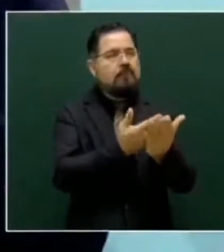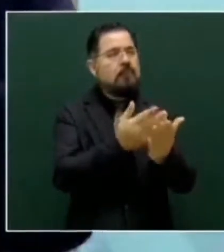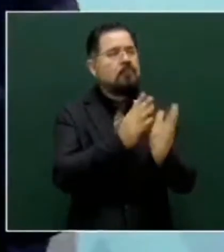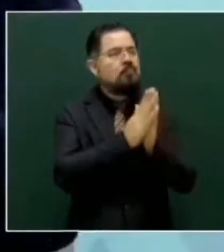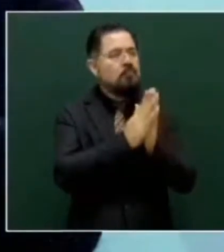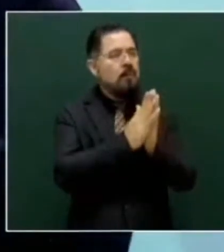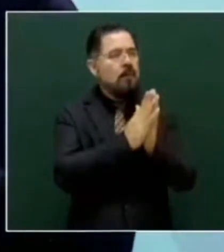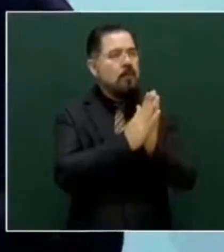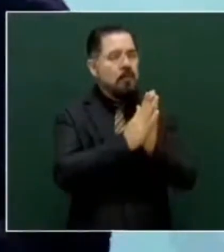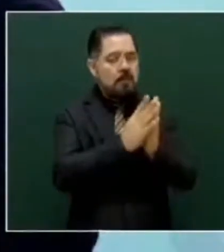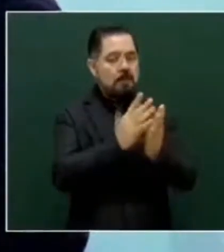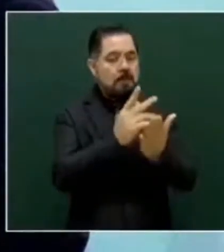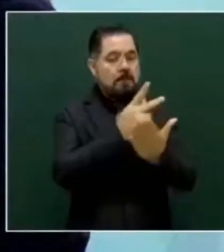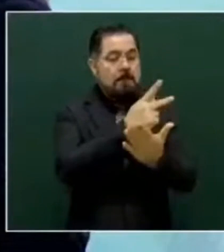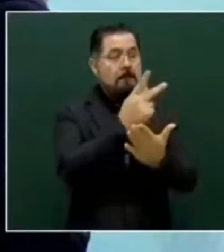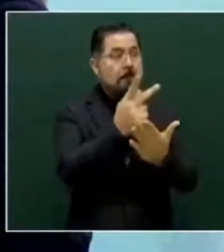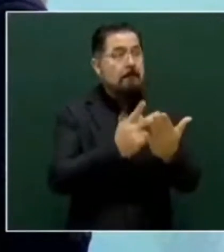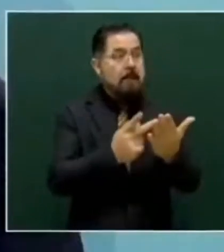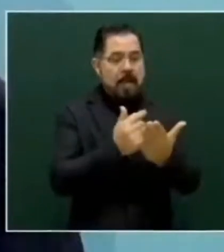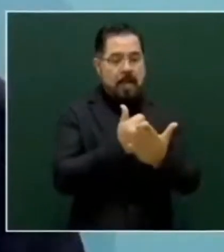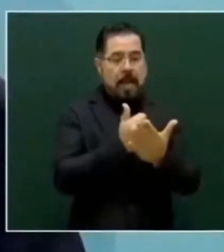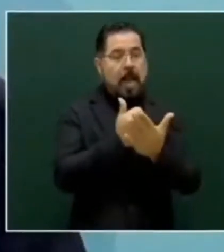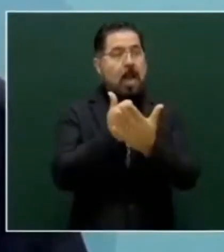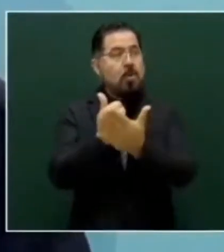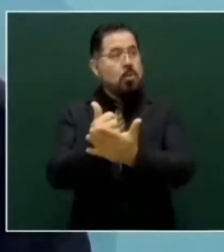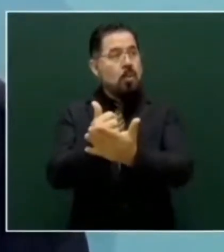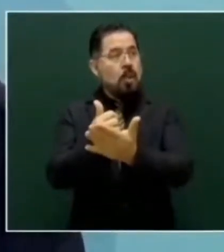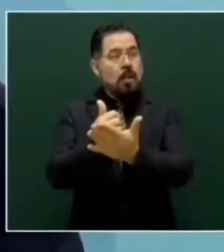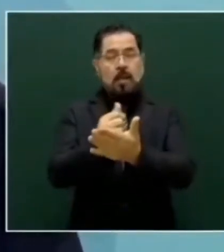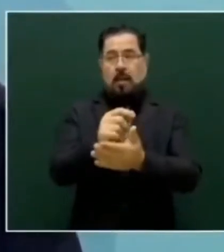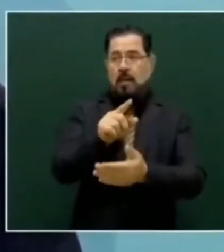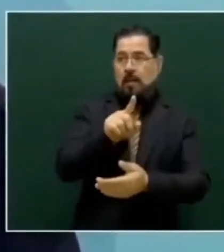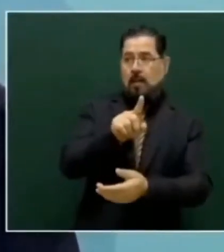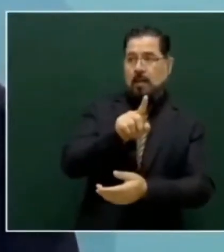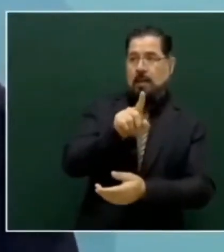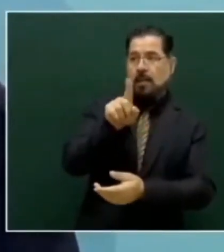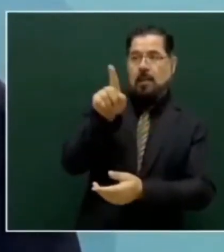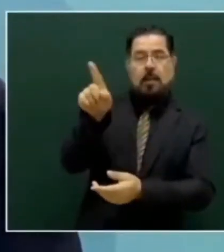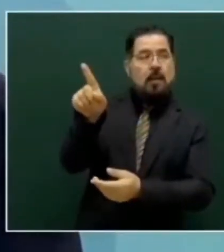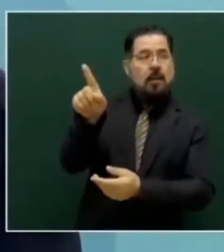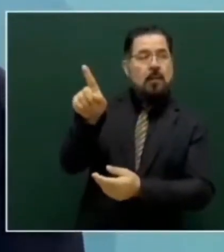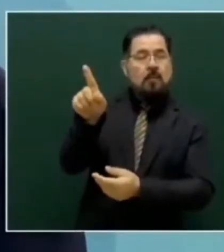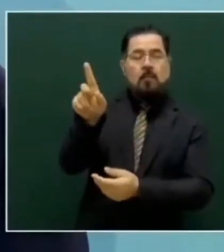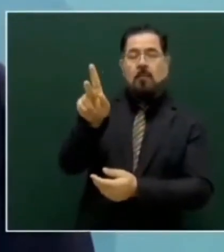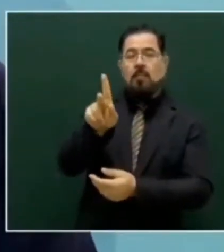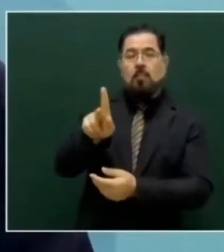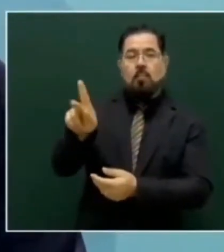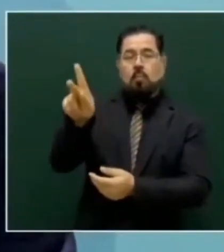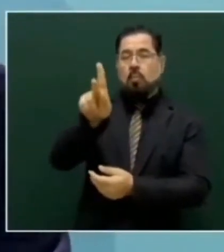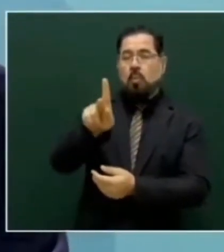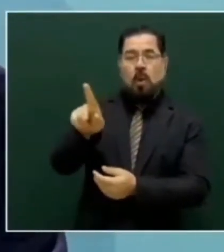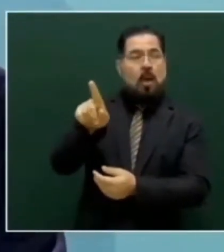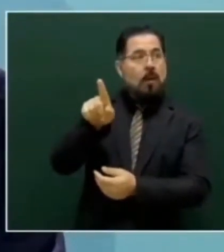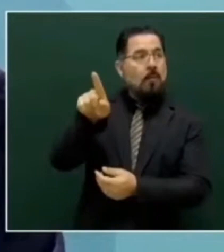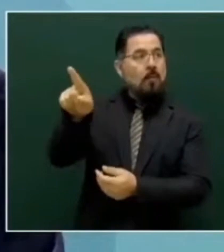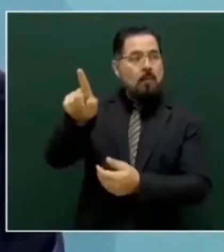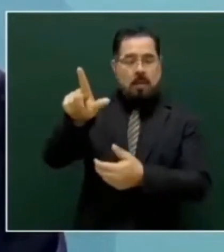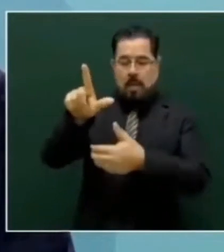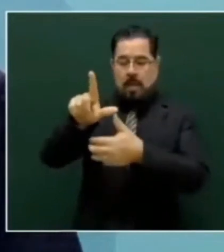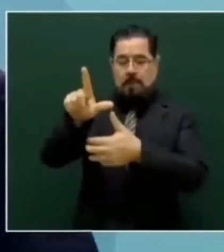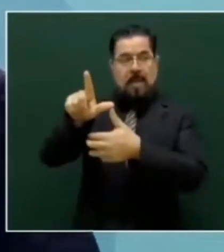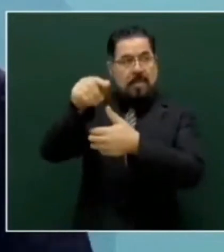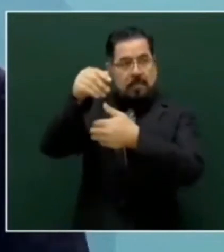ayuda a los pueblos de América Latina,